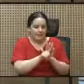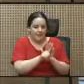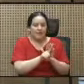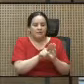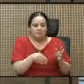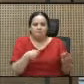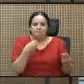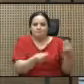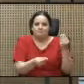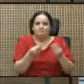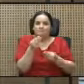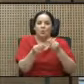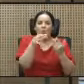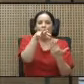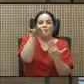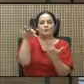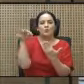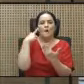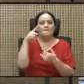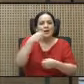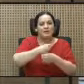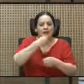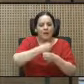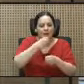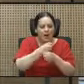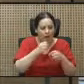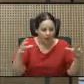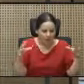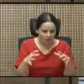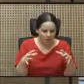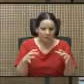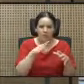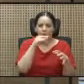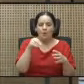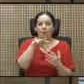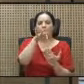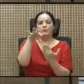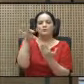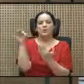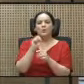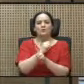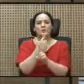la mesa opciones para trabajar en conjunto, opciones socialcristianas para